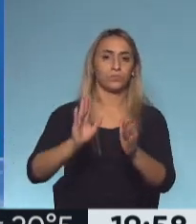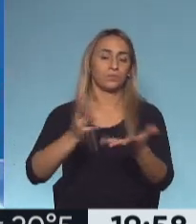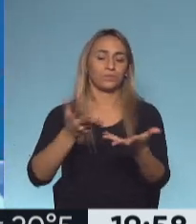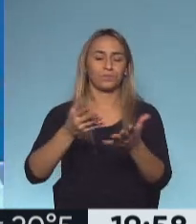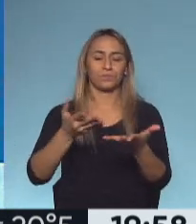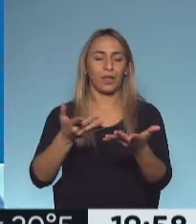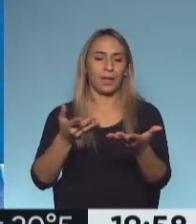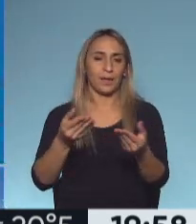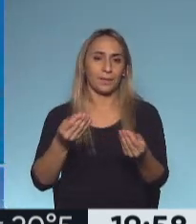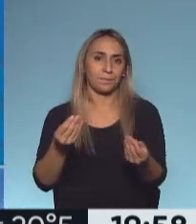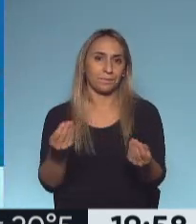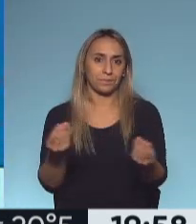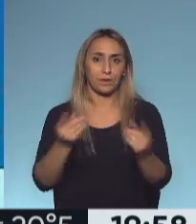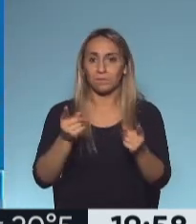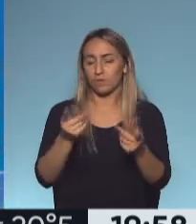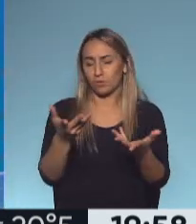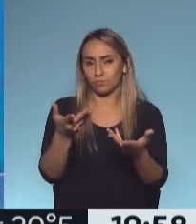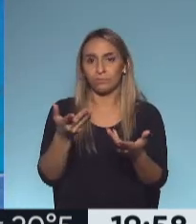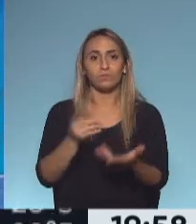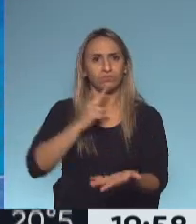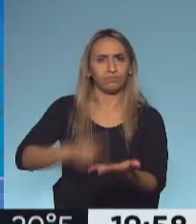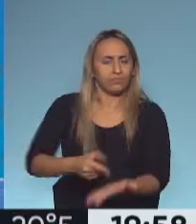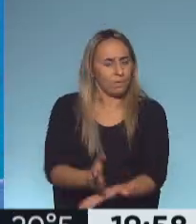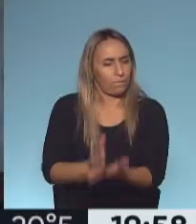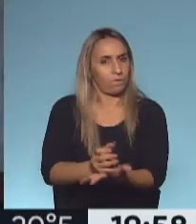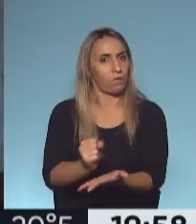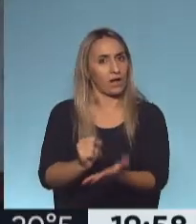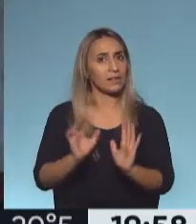ya de las graves, de las agudas,